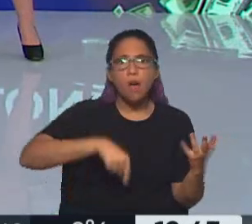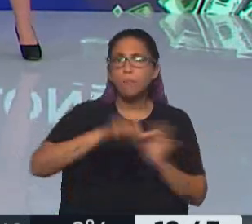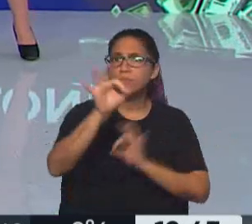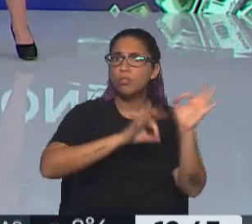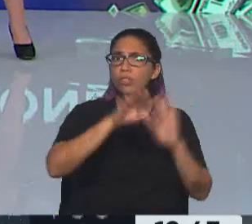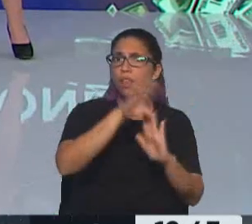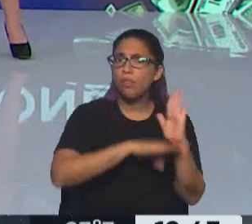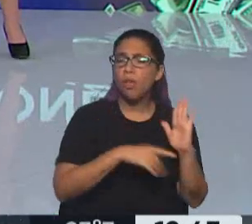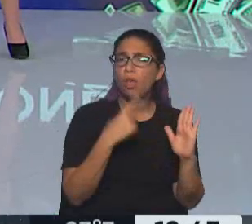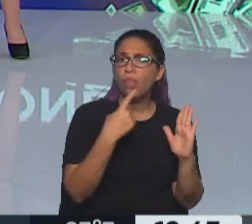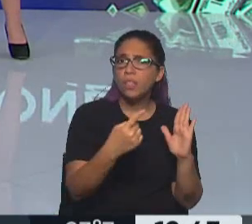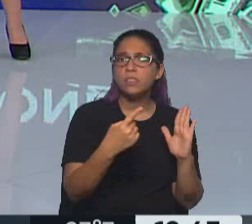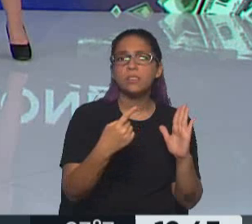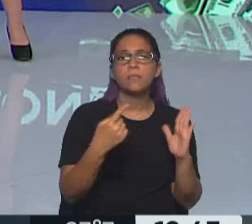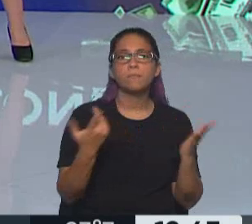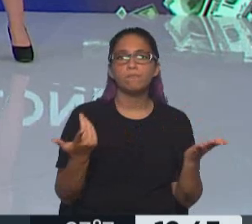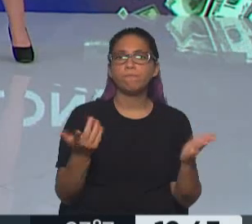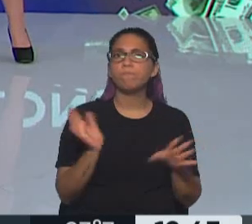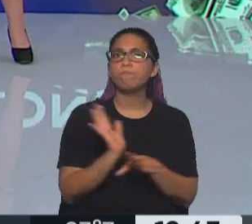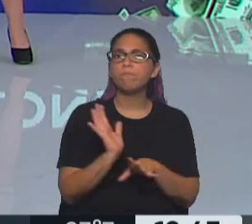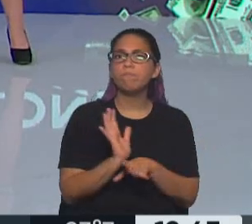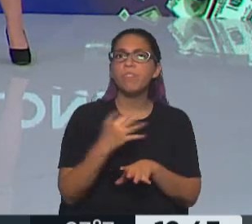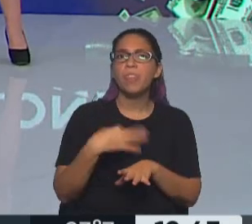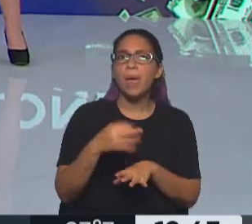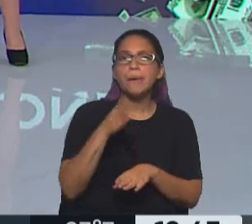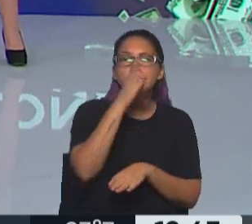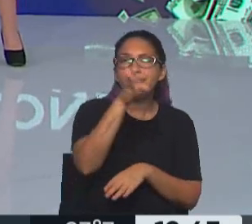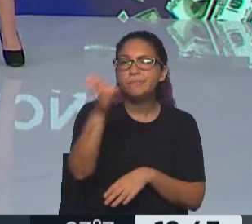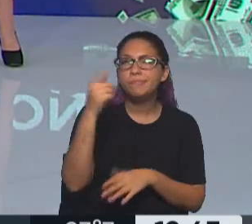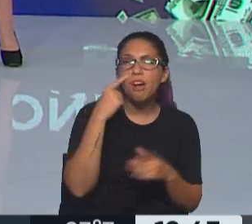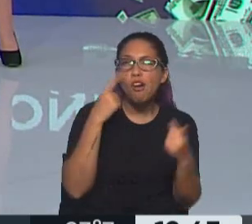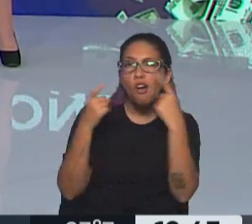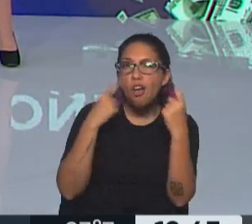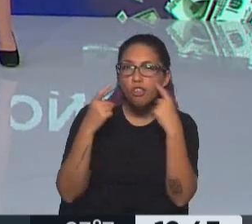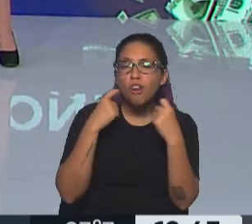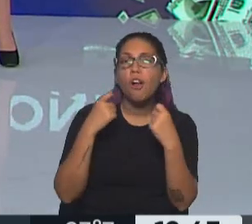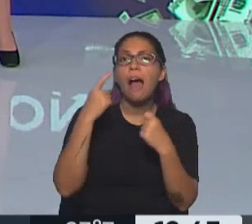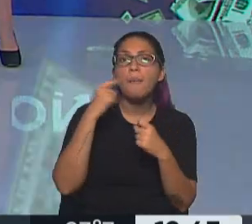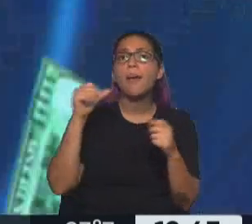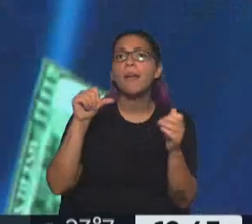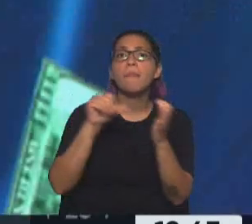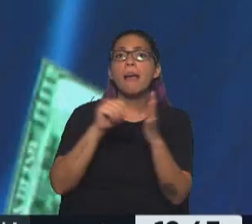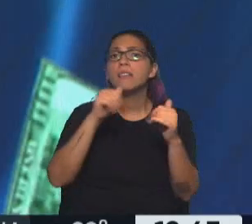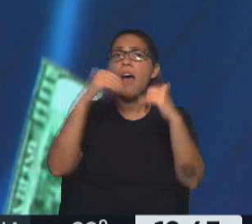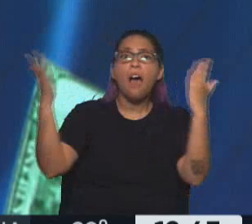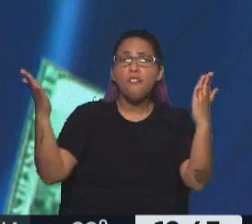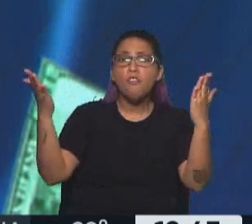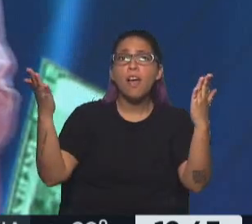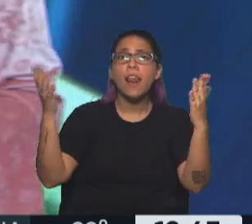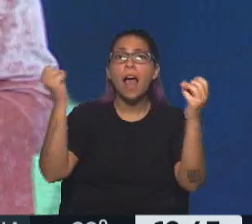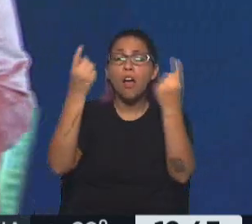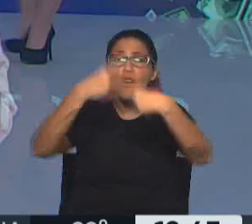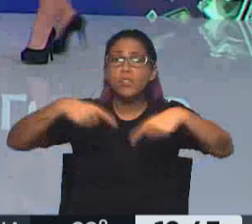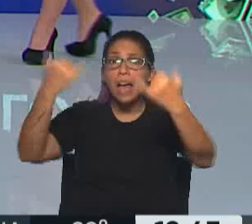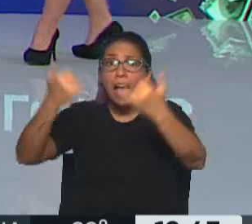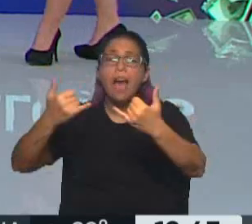la facultad de ser contralor, es decir, de auditar que efectivamente los fondos en el exterior se declaren.